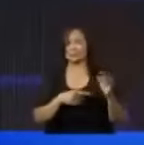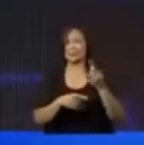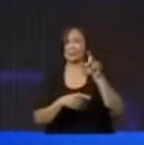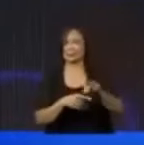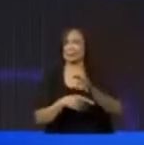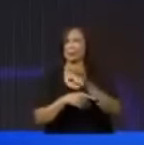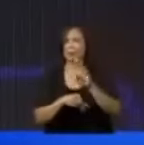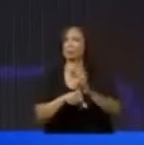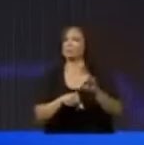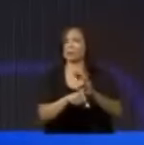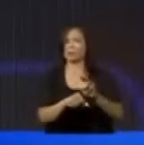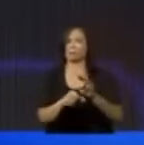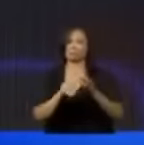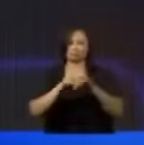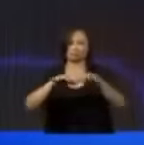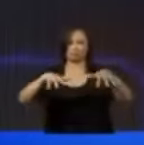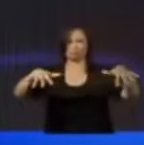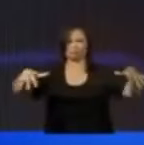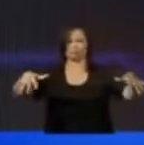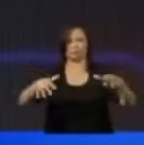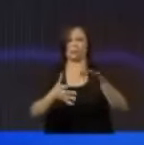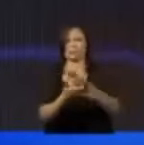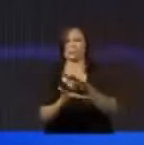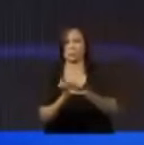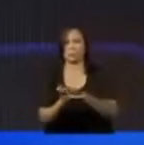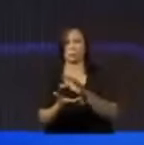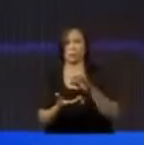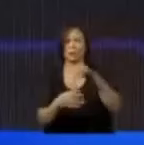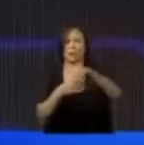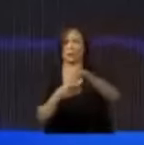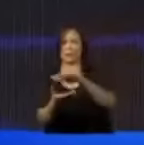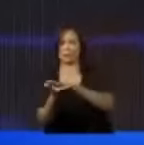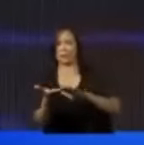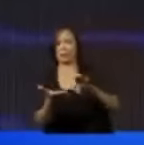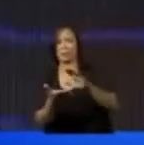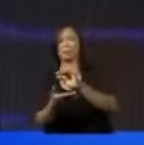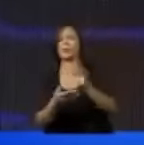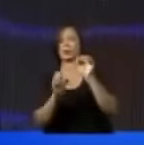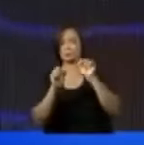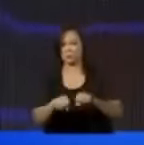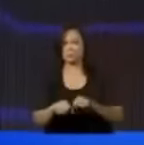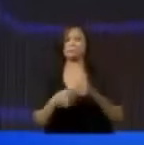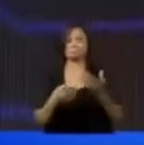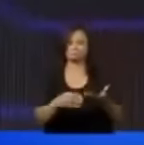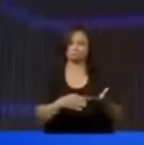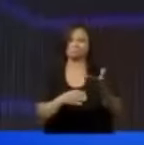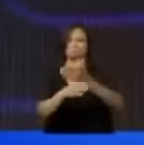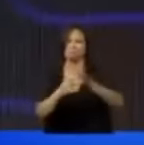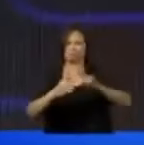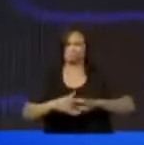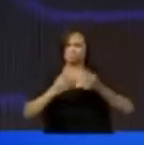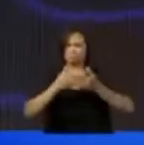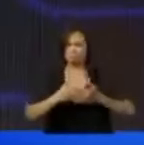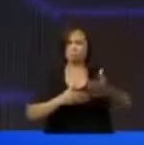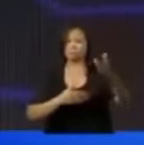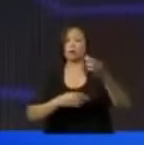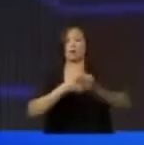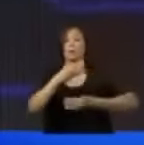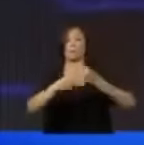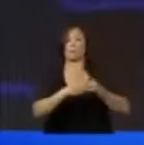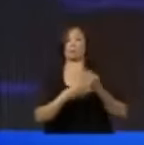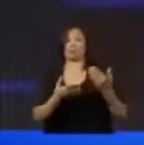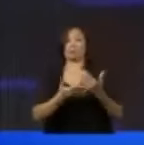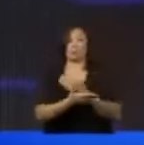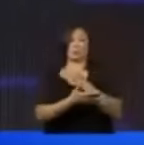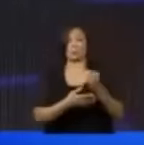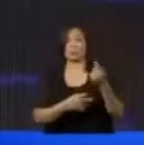puedan ser diseminadas en las escuelas, en los colegios, para que efectivamente podamos arrancar como se requiere en un mundo moderno